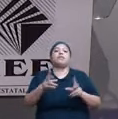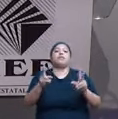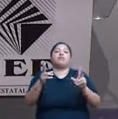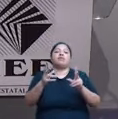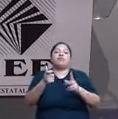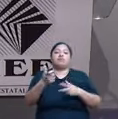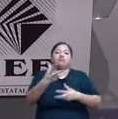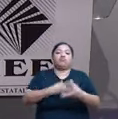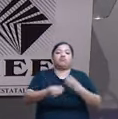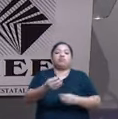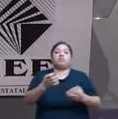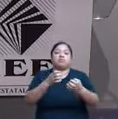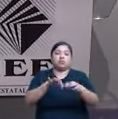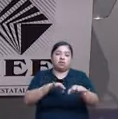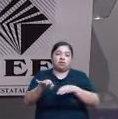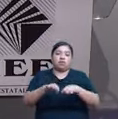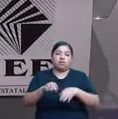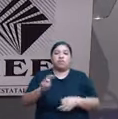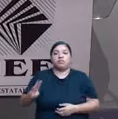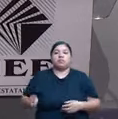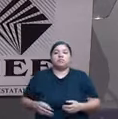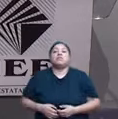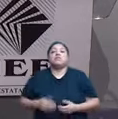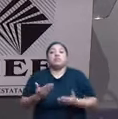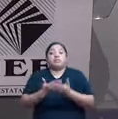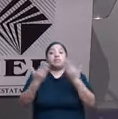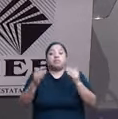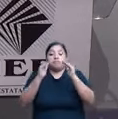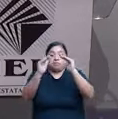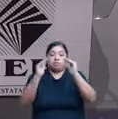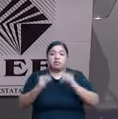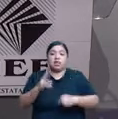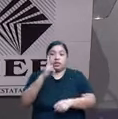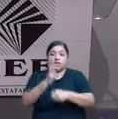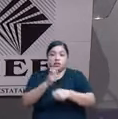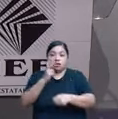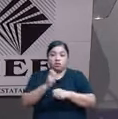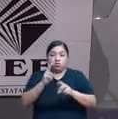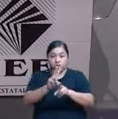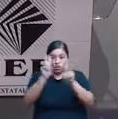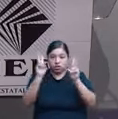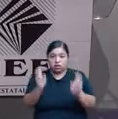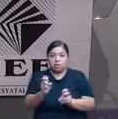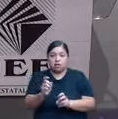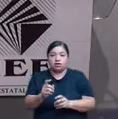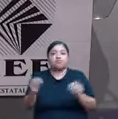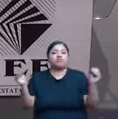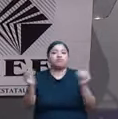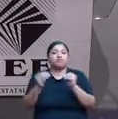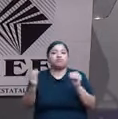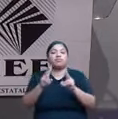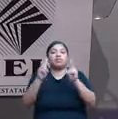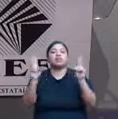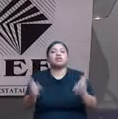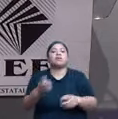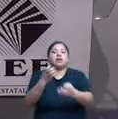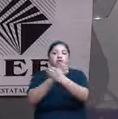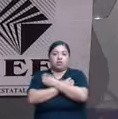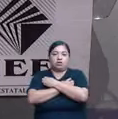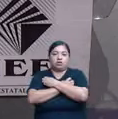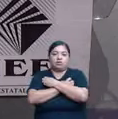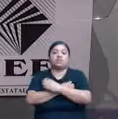el municipio de Mixquiahuala de Juárez. Vamos a pasar con el segundo bloque de temáticas donde se va a debatir el tema de